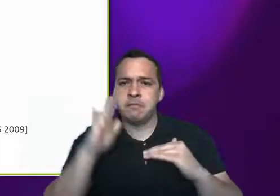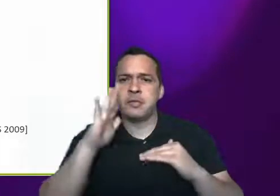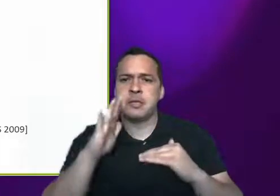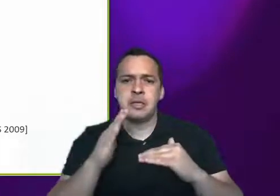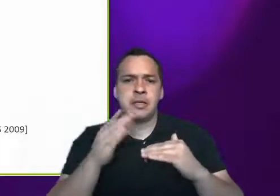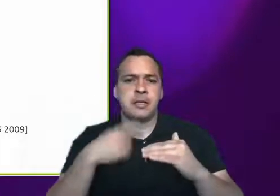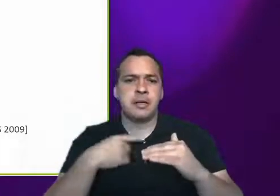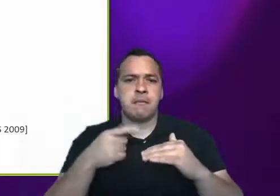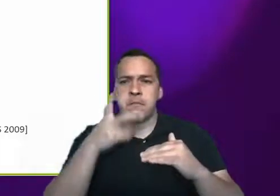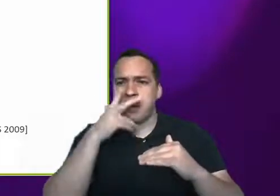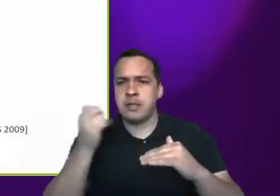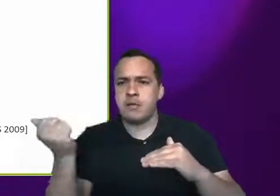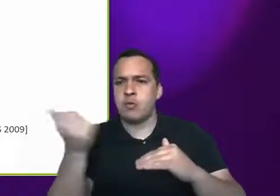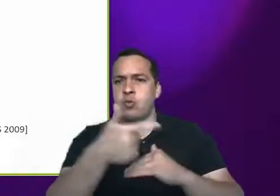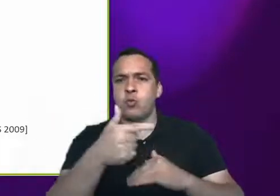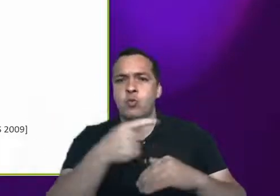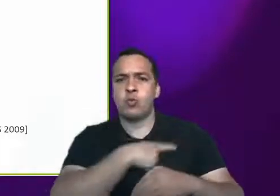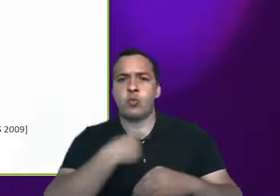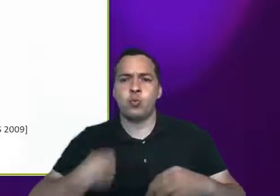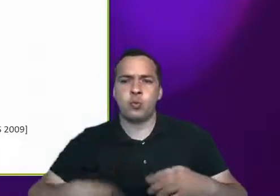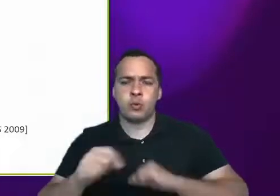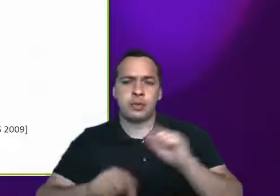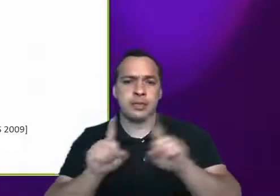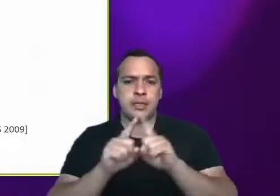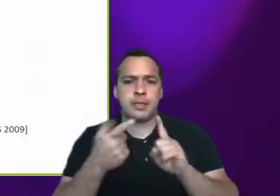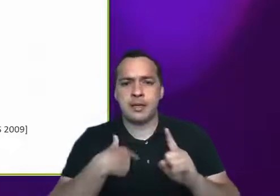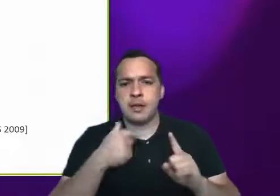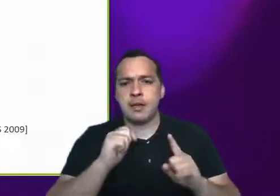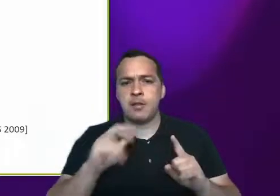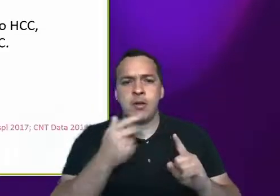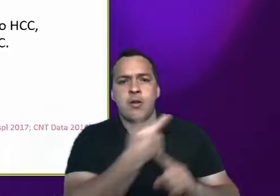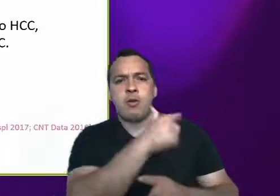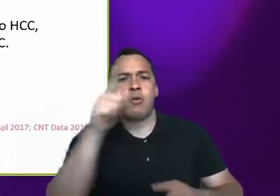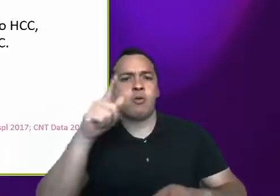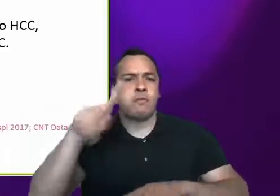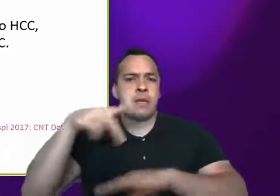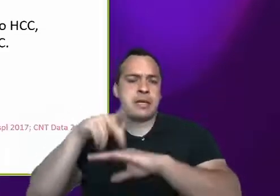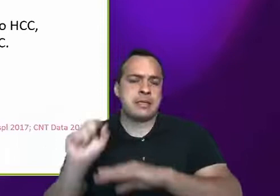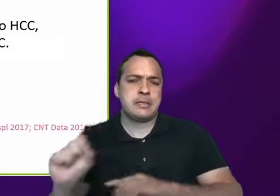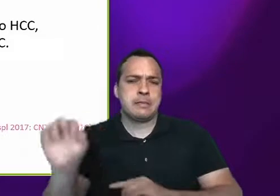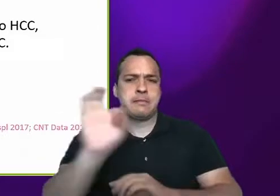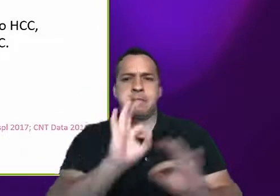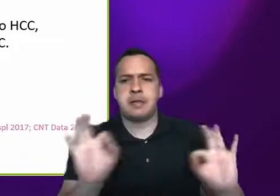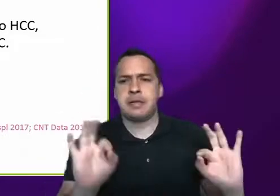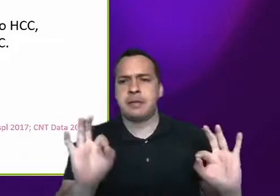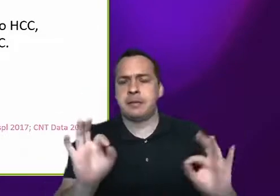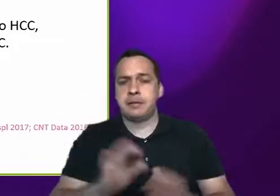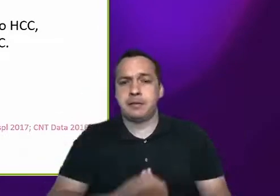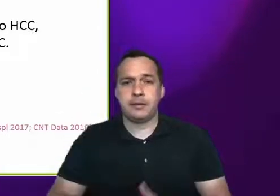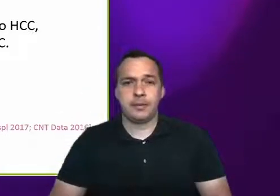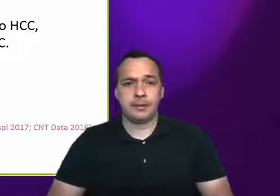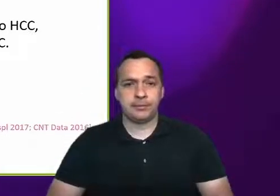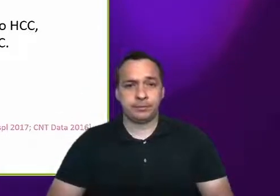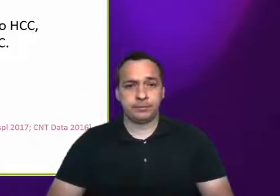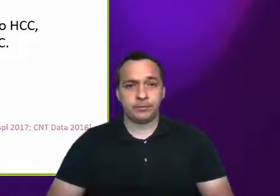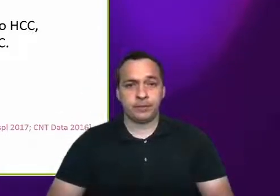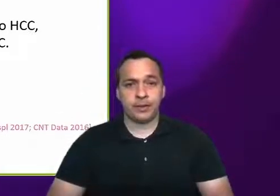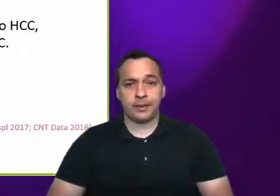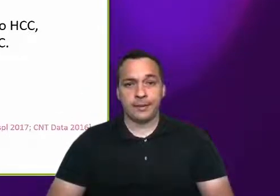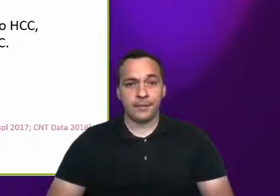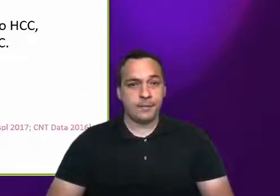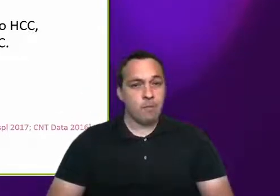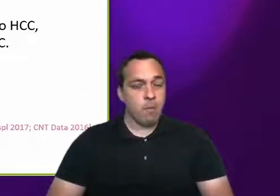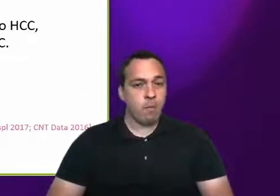realidade China está sendo y no en superada otros pela países. China e não por outros países. El